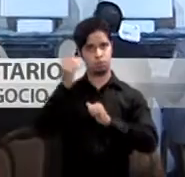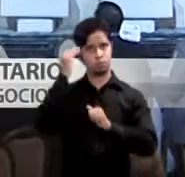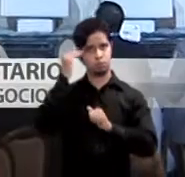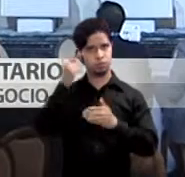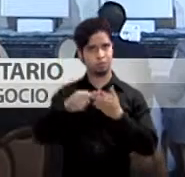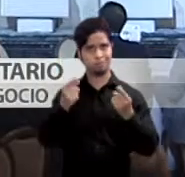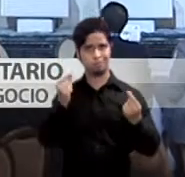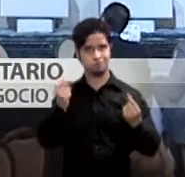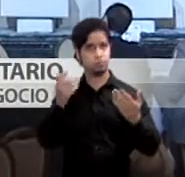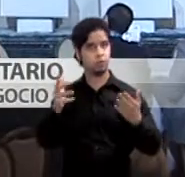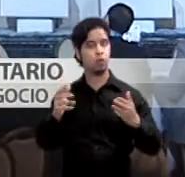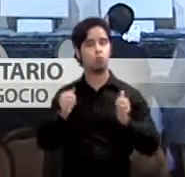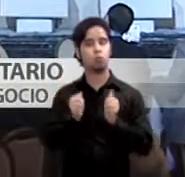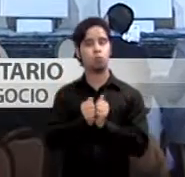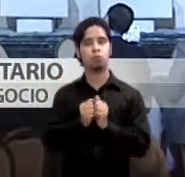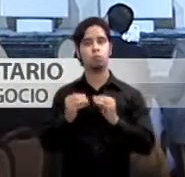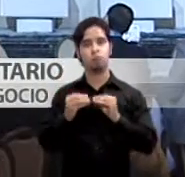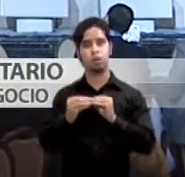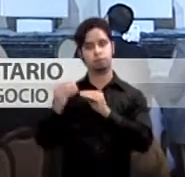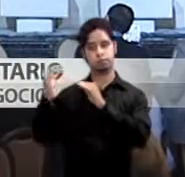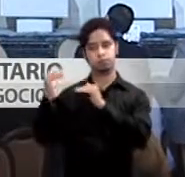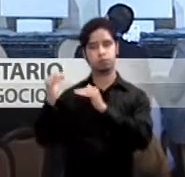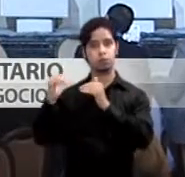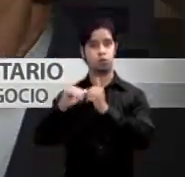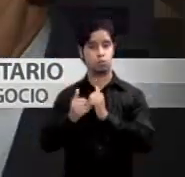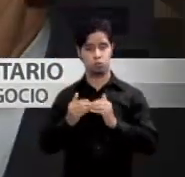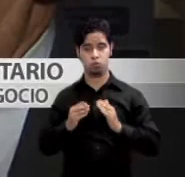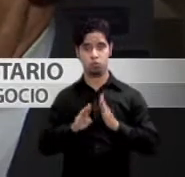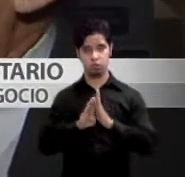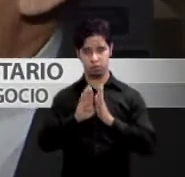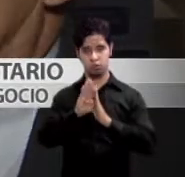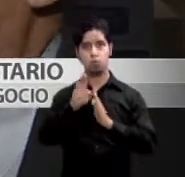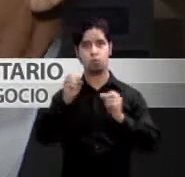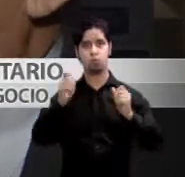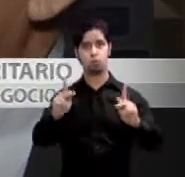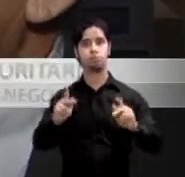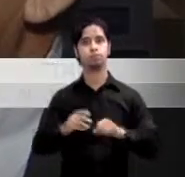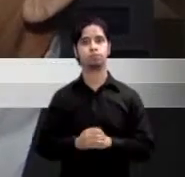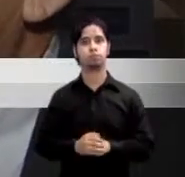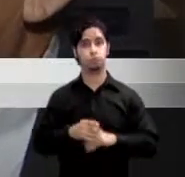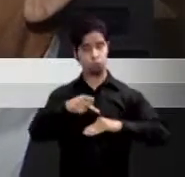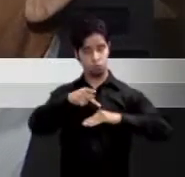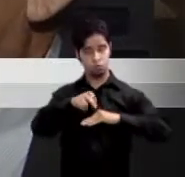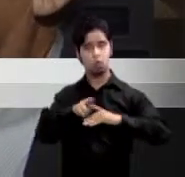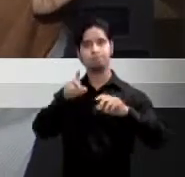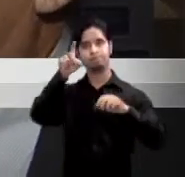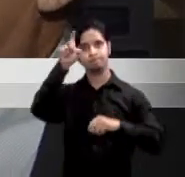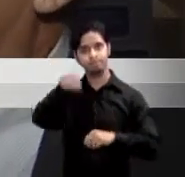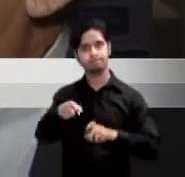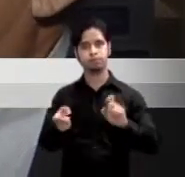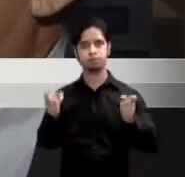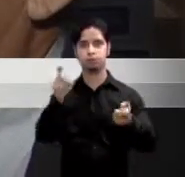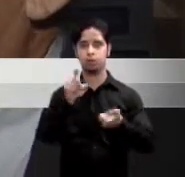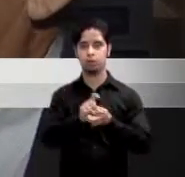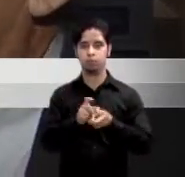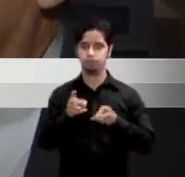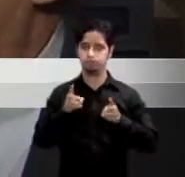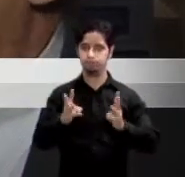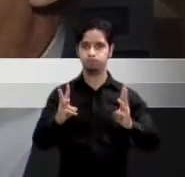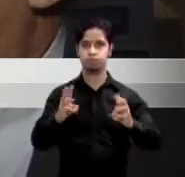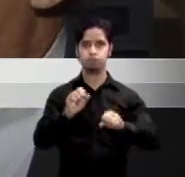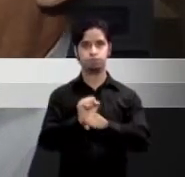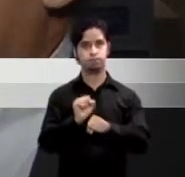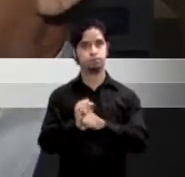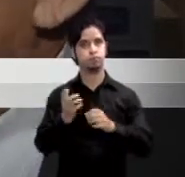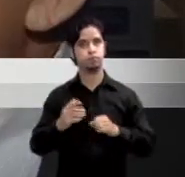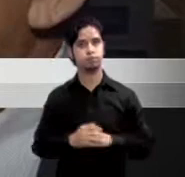con más esperanza que nadie en el desarrollo de oportunidades. Puerto Rico tiene que cambiar el modelo. Y el modelo económico tiene que ser